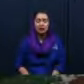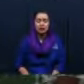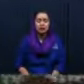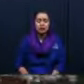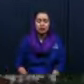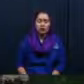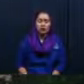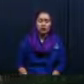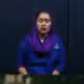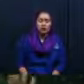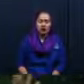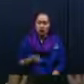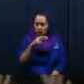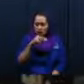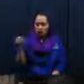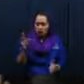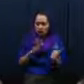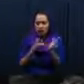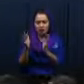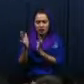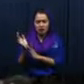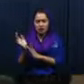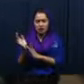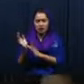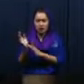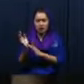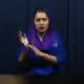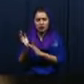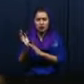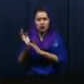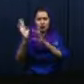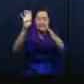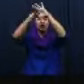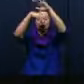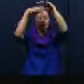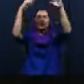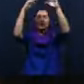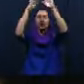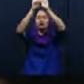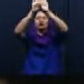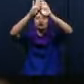nombre de Jesús se sueltan hoy. En el nombre de Jesús,